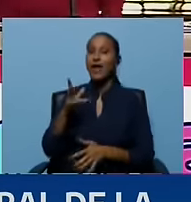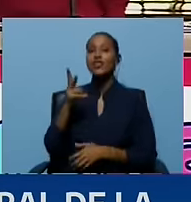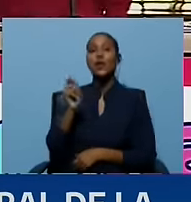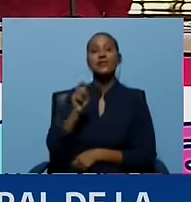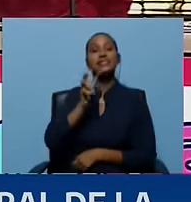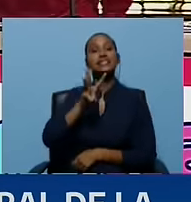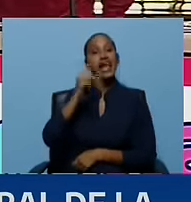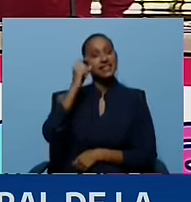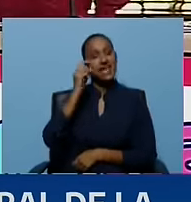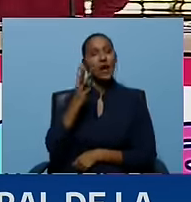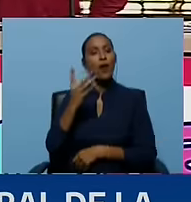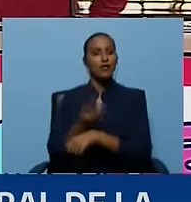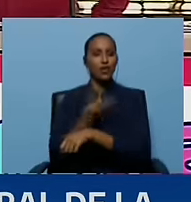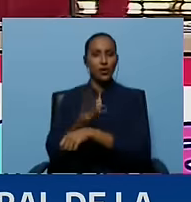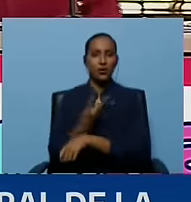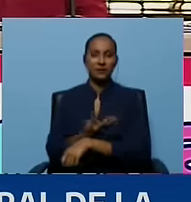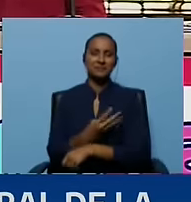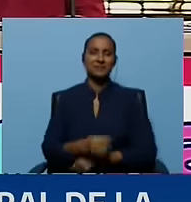y 4 horas.